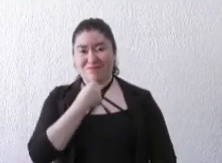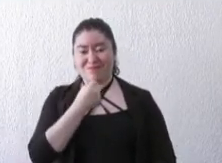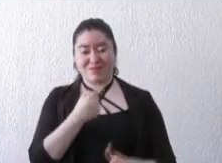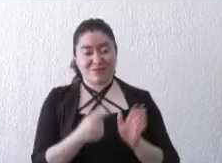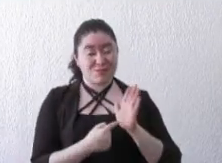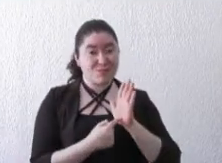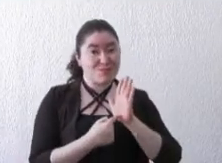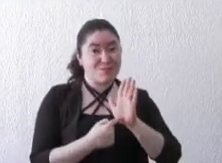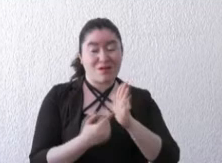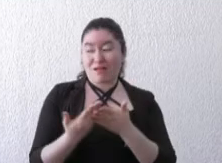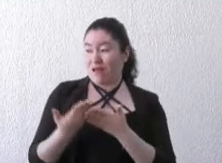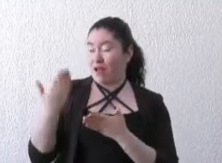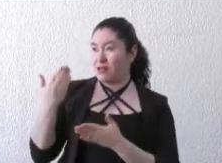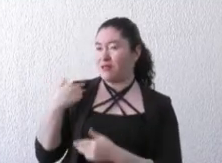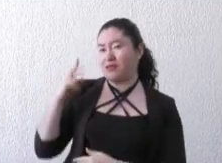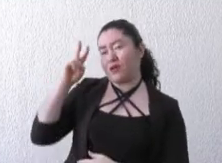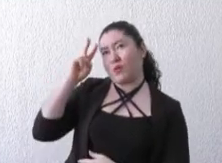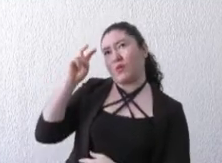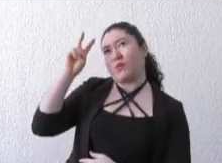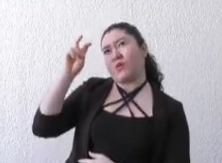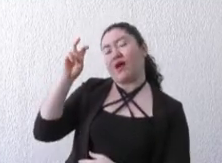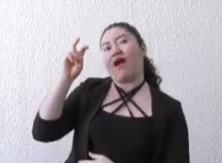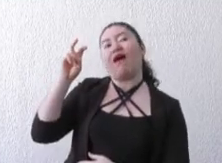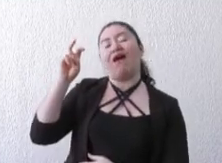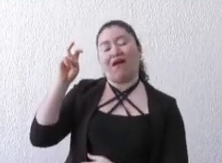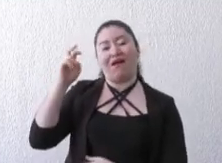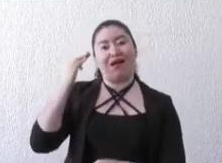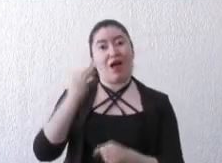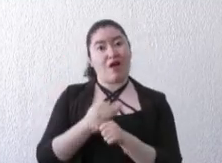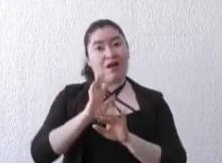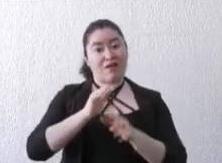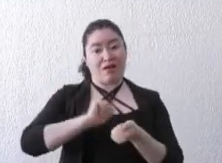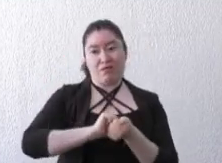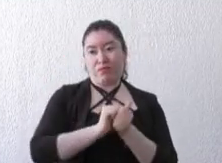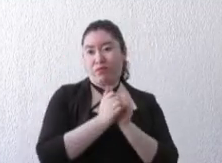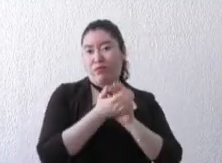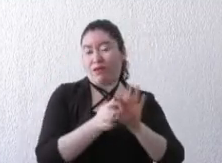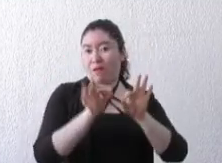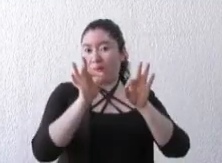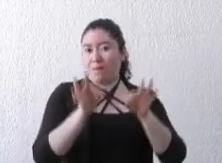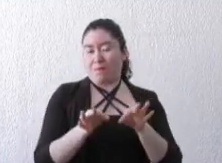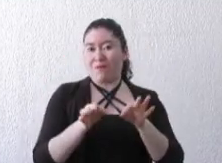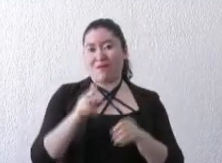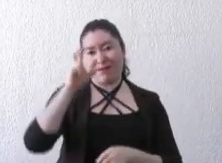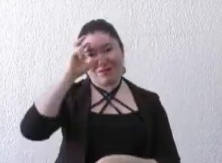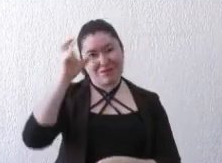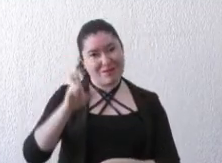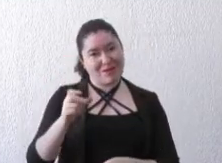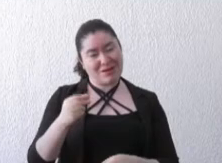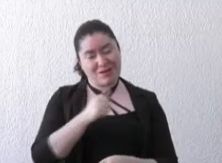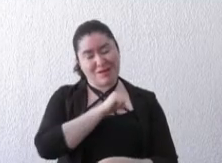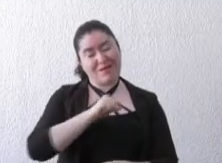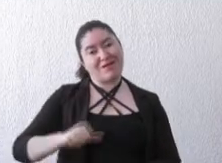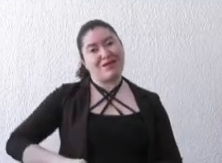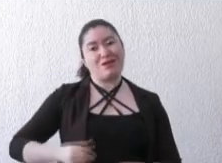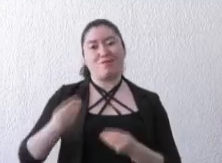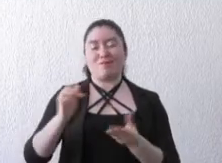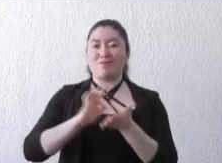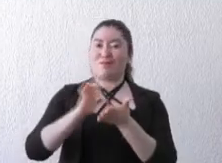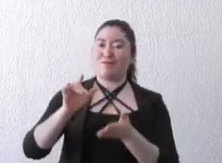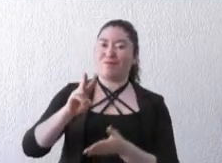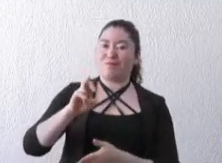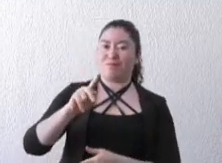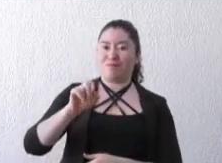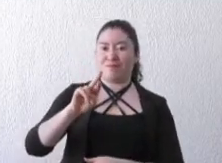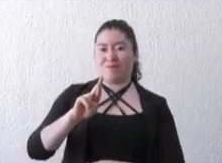su momento generó para esta zona tan importante de la Alcaldía Miguel Hidalgo. Así que pues muchas gracias, Víctor Hugo, porque realmente es la visión que